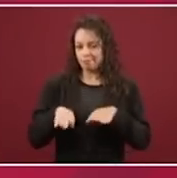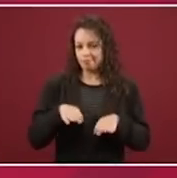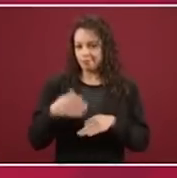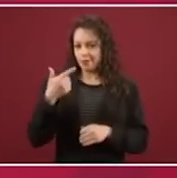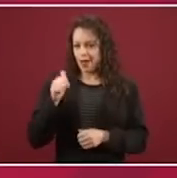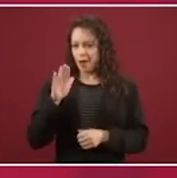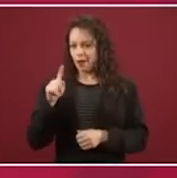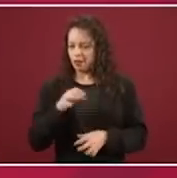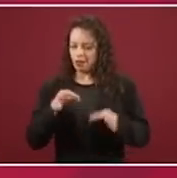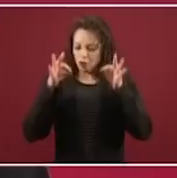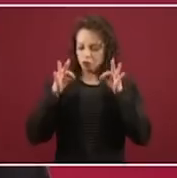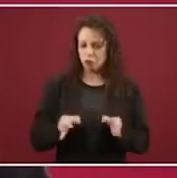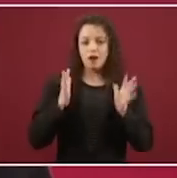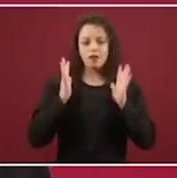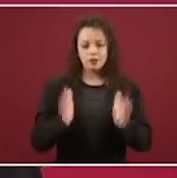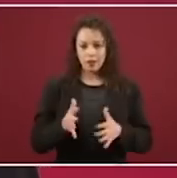formales.